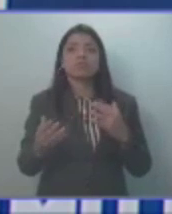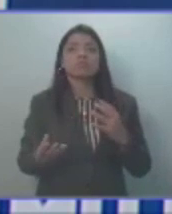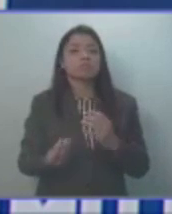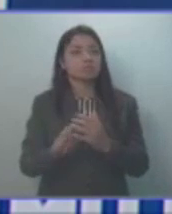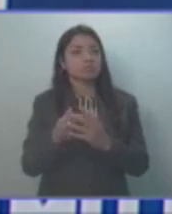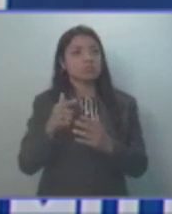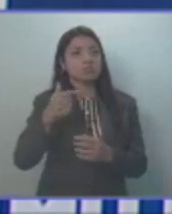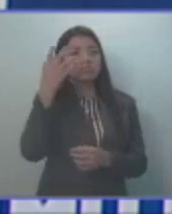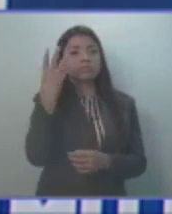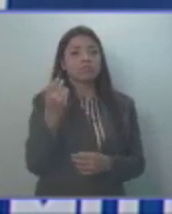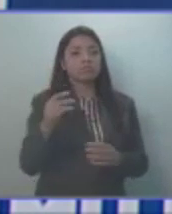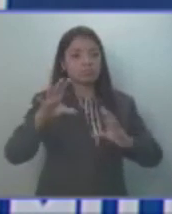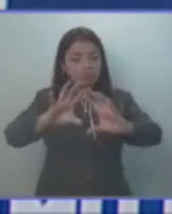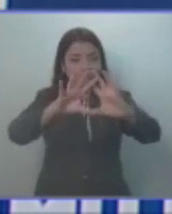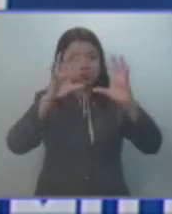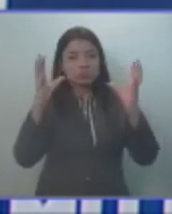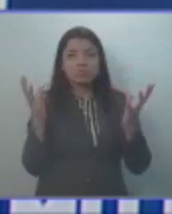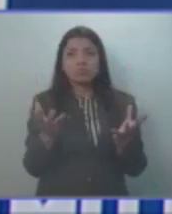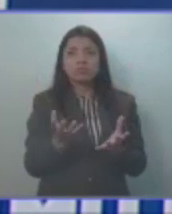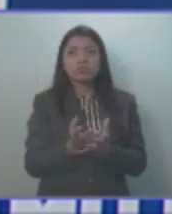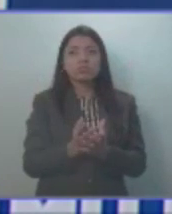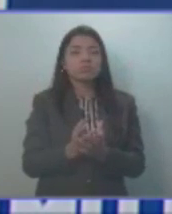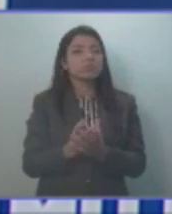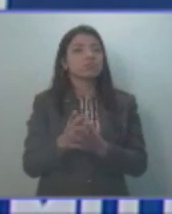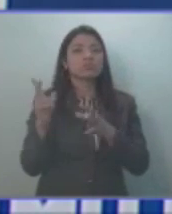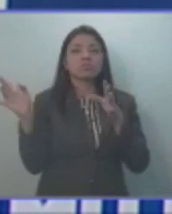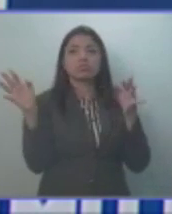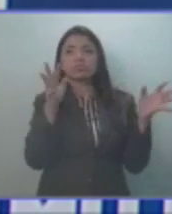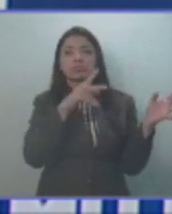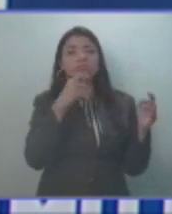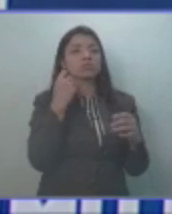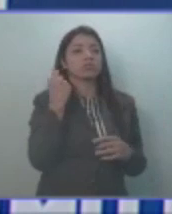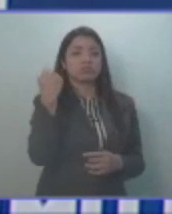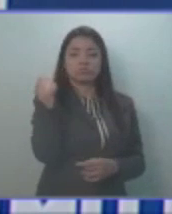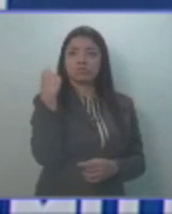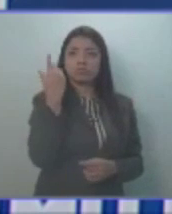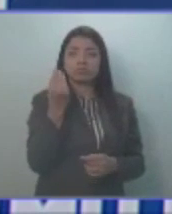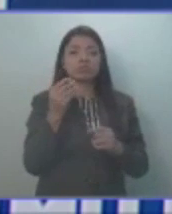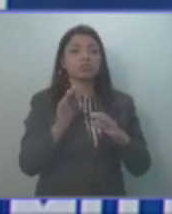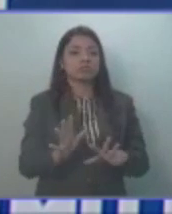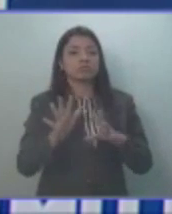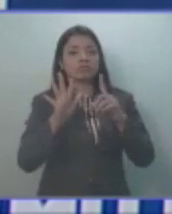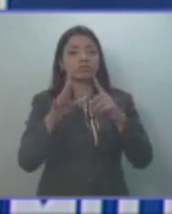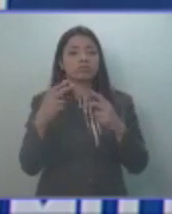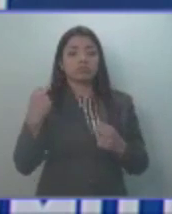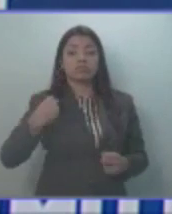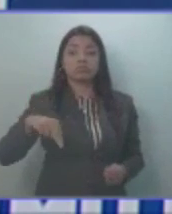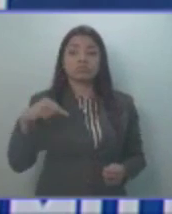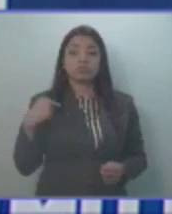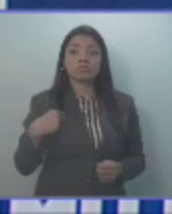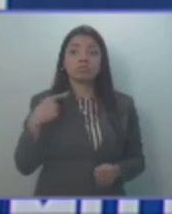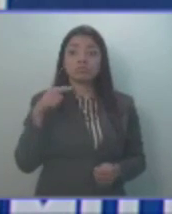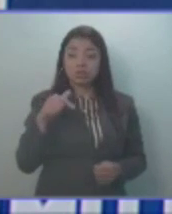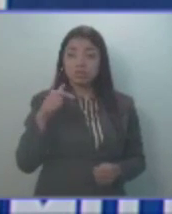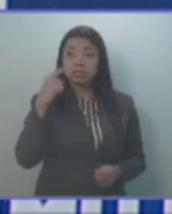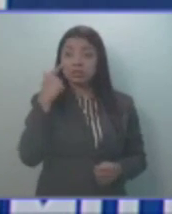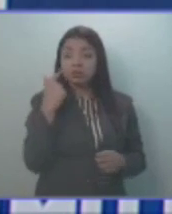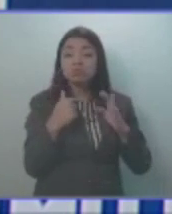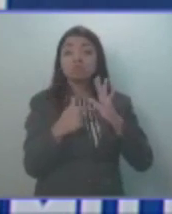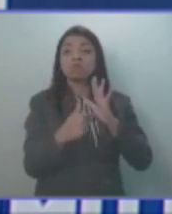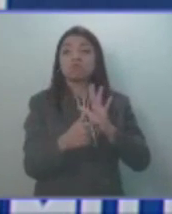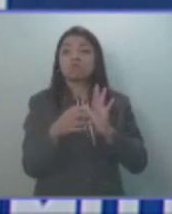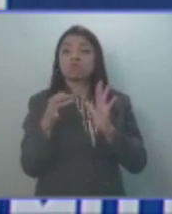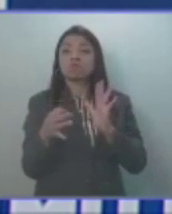marco del día mundial del aire puro el pasado 16 de noviembre sin duda esta es una muestra de que